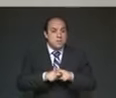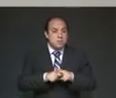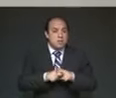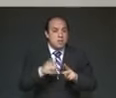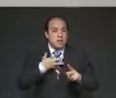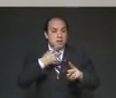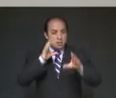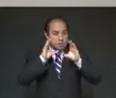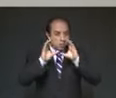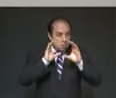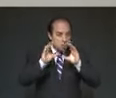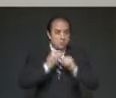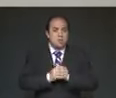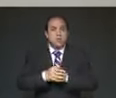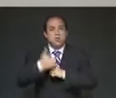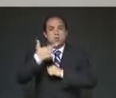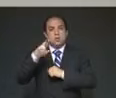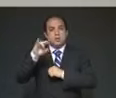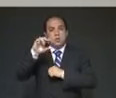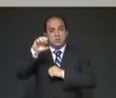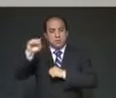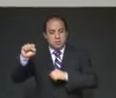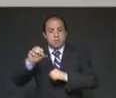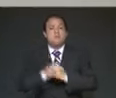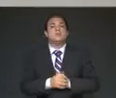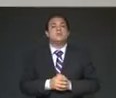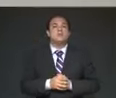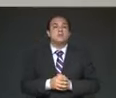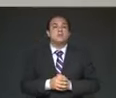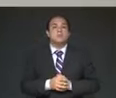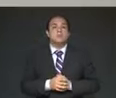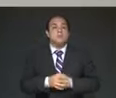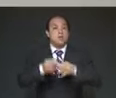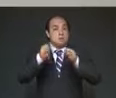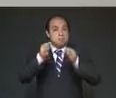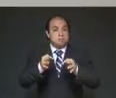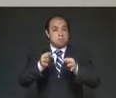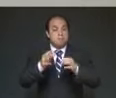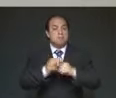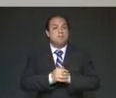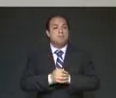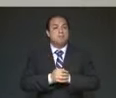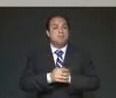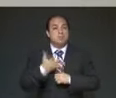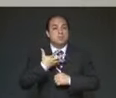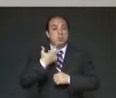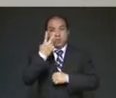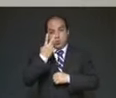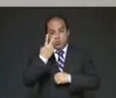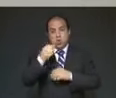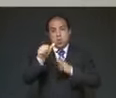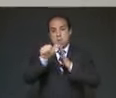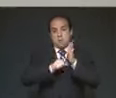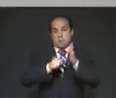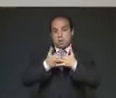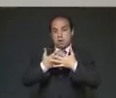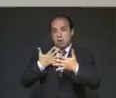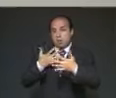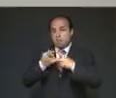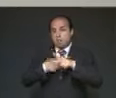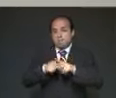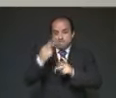conversaciones con Guinness, con Récord Guinness, y oficialmente se entabló todo esto hace 2 meses, empezamos con todos los